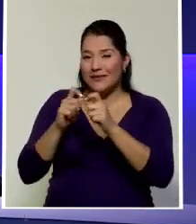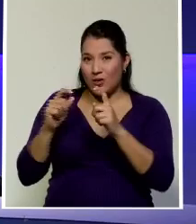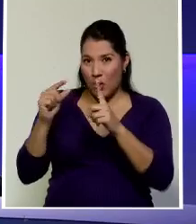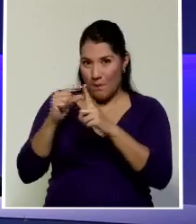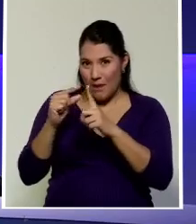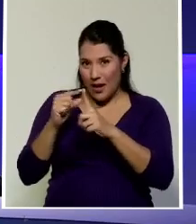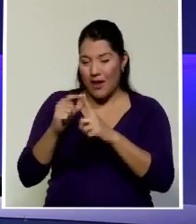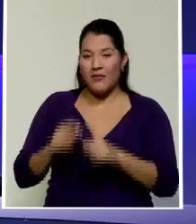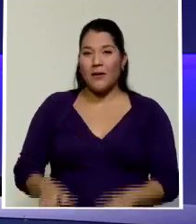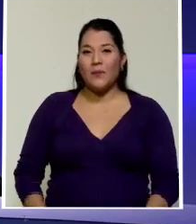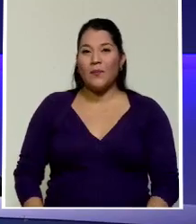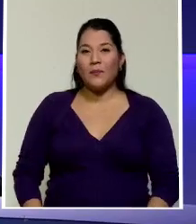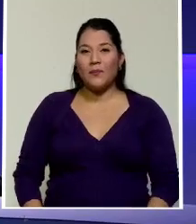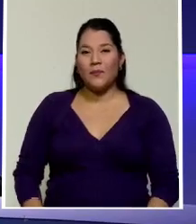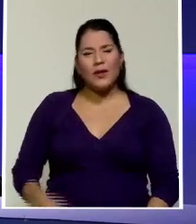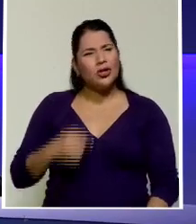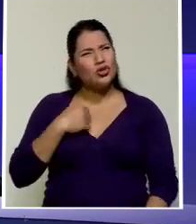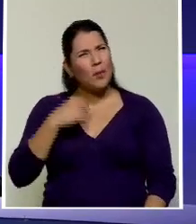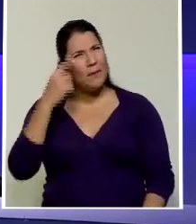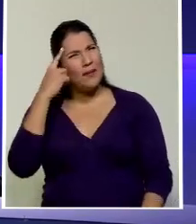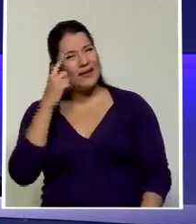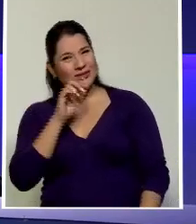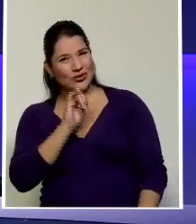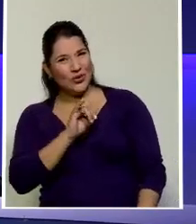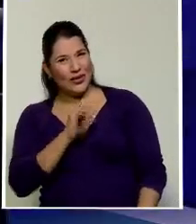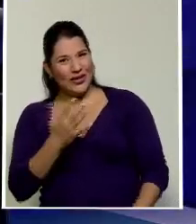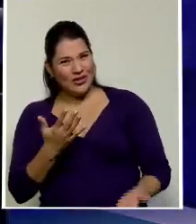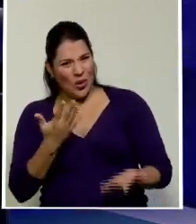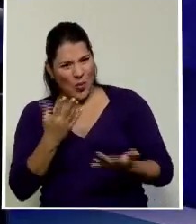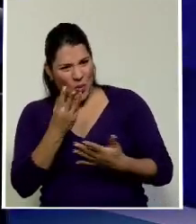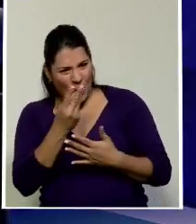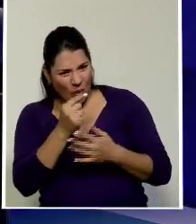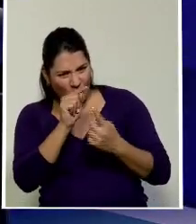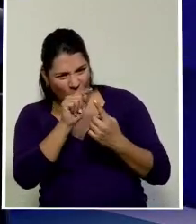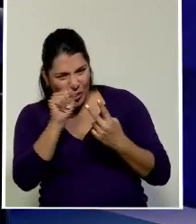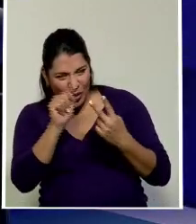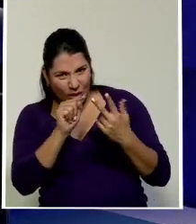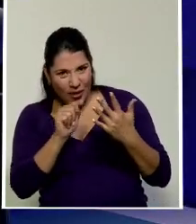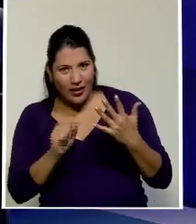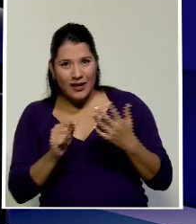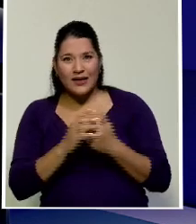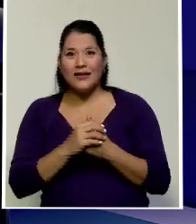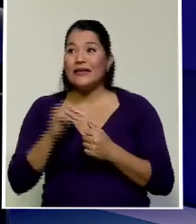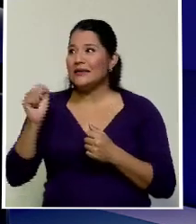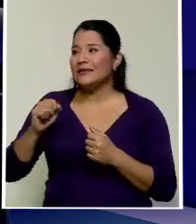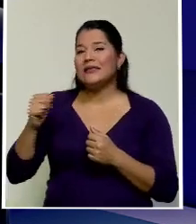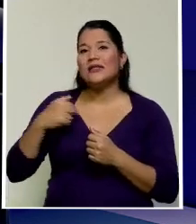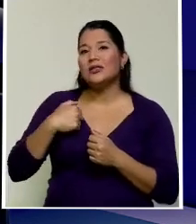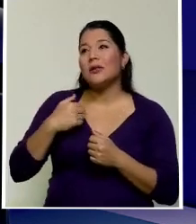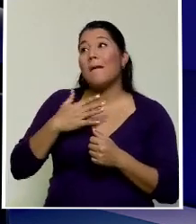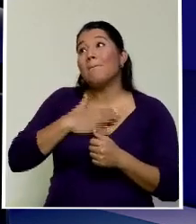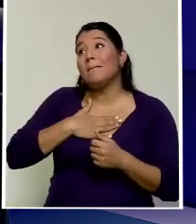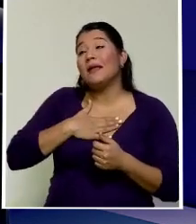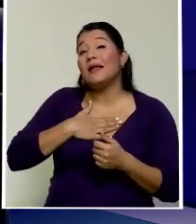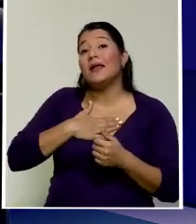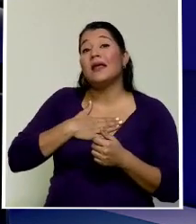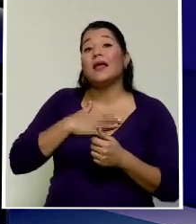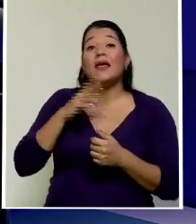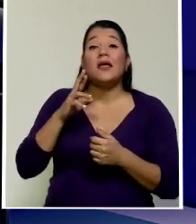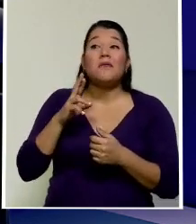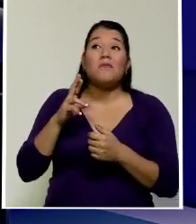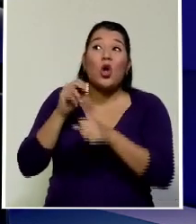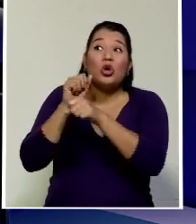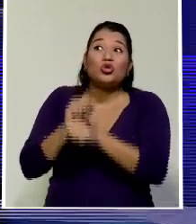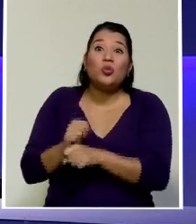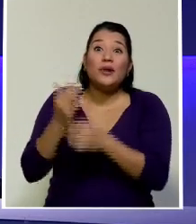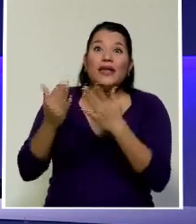¿verdad? Por decirlo de alguna forma. Eso estaba pensando, el ritual Puede ser. matemático. Sí, el ritual del conteo que yo sé que me va a tomar esa cantidad